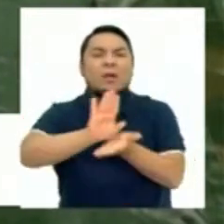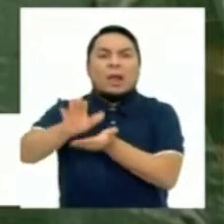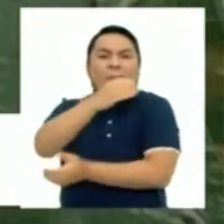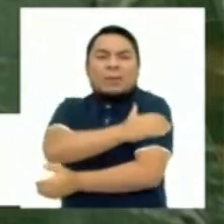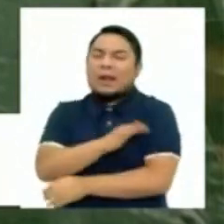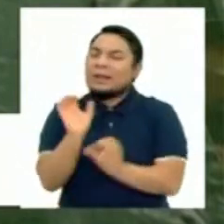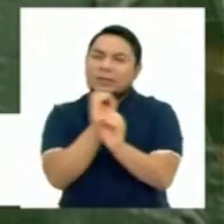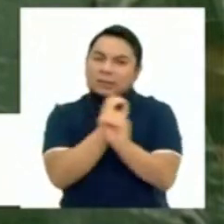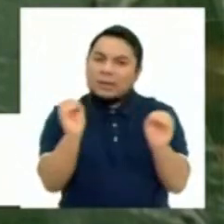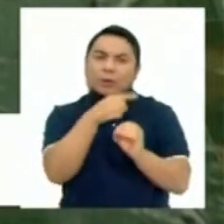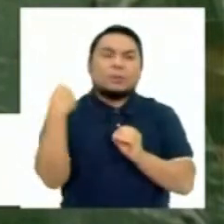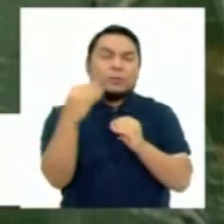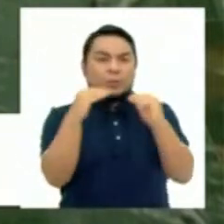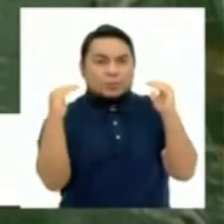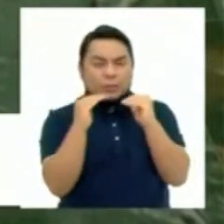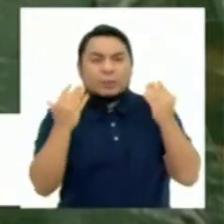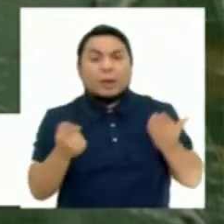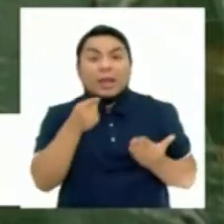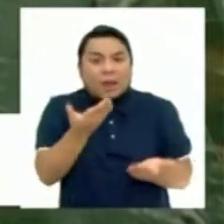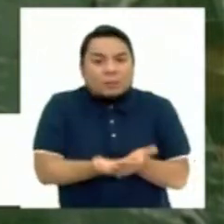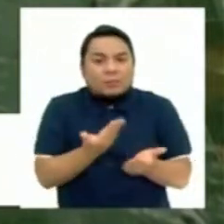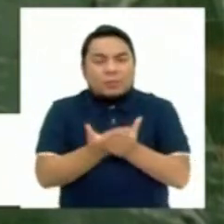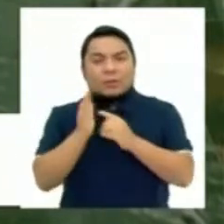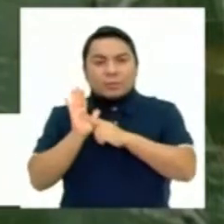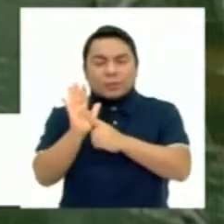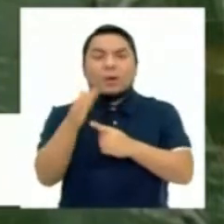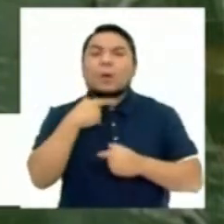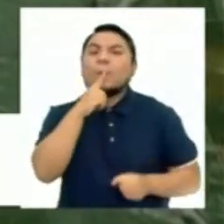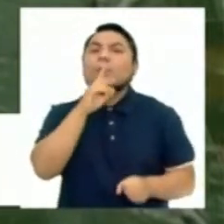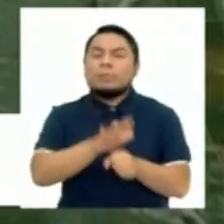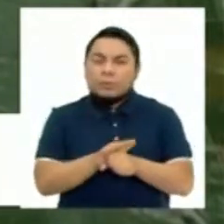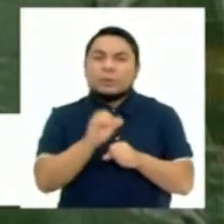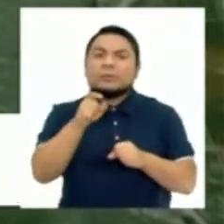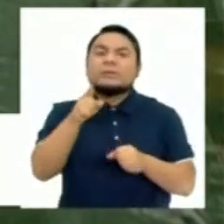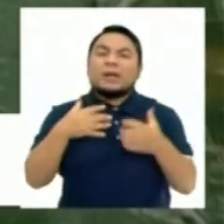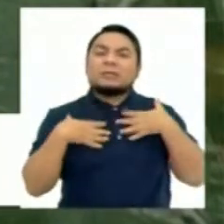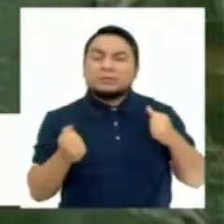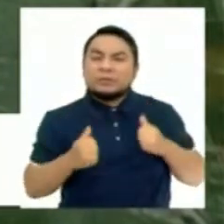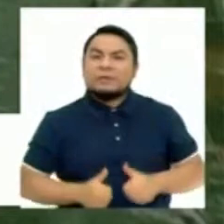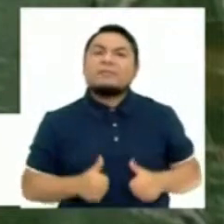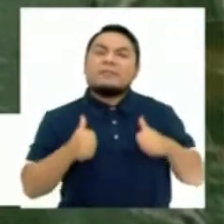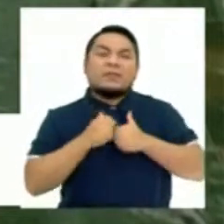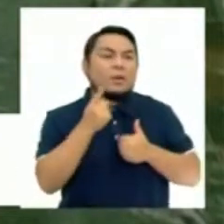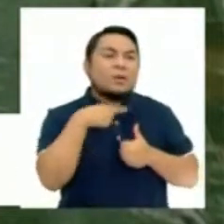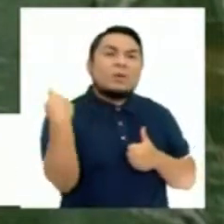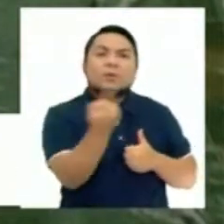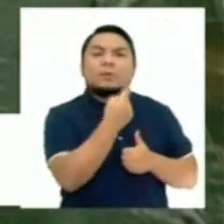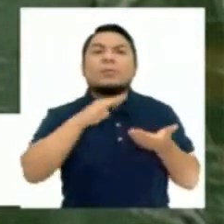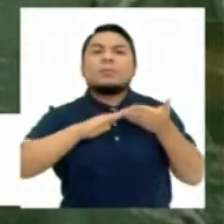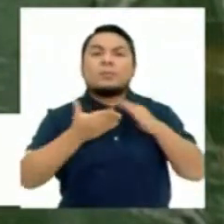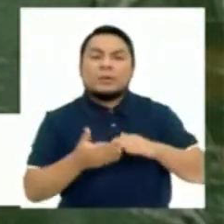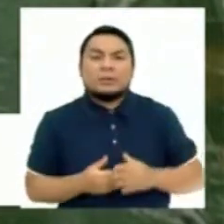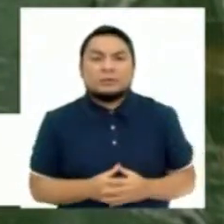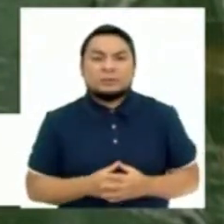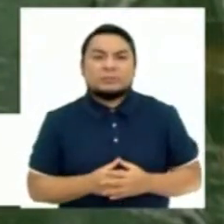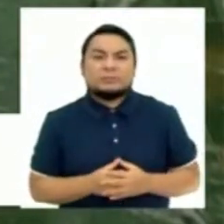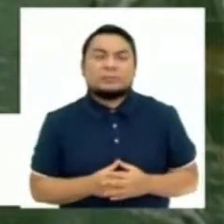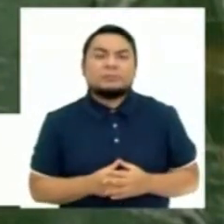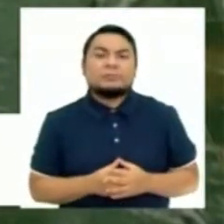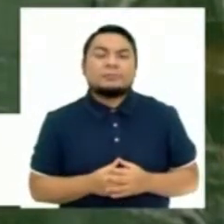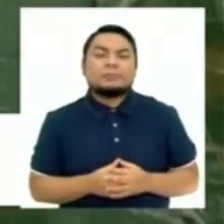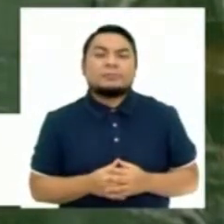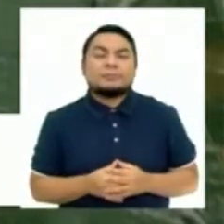privilegios, lo cual sería una muestra de nuestro compromiso con la salud y la vida de todos los pueblos.